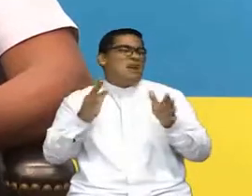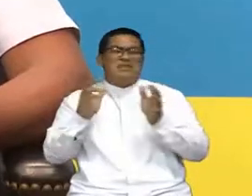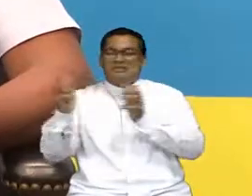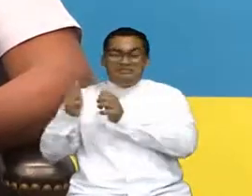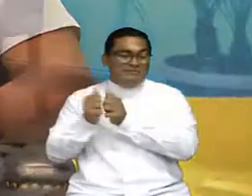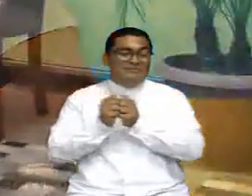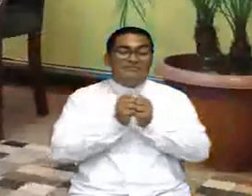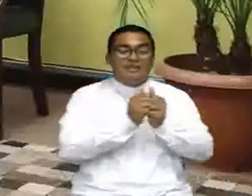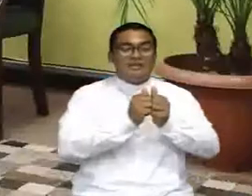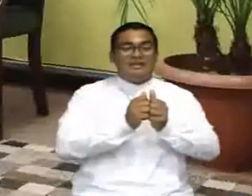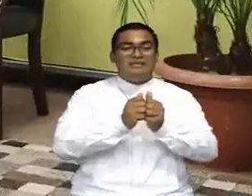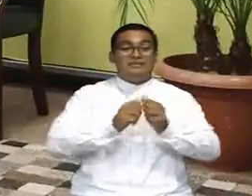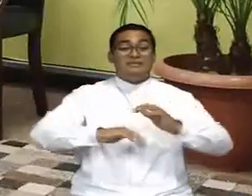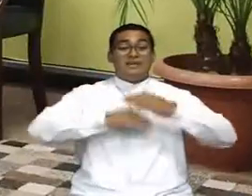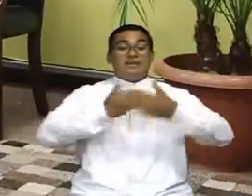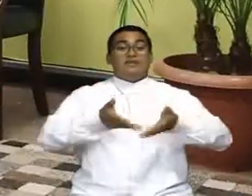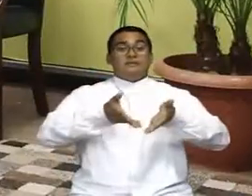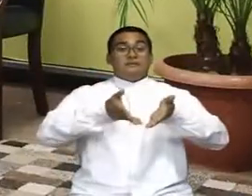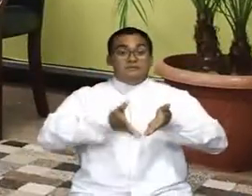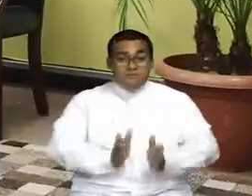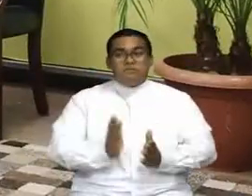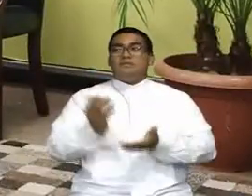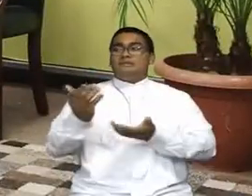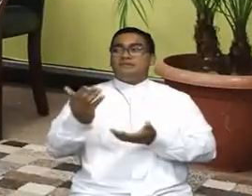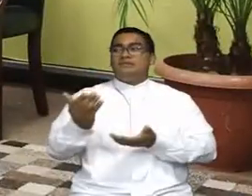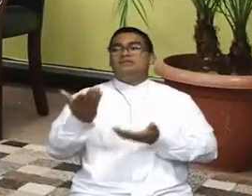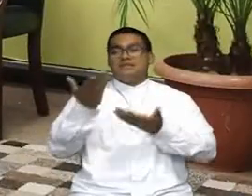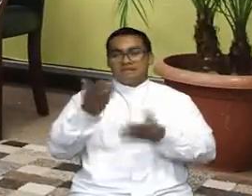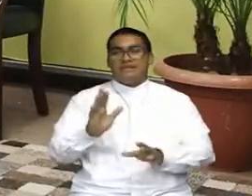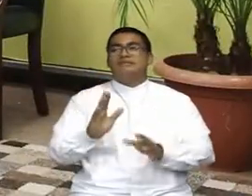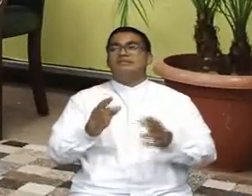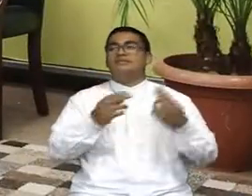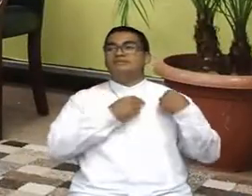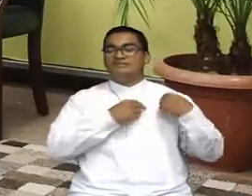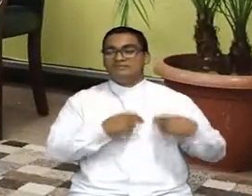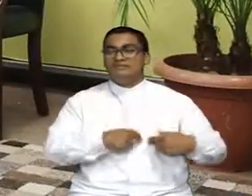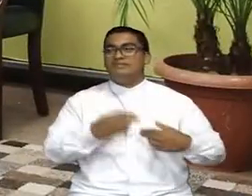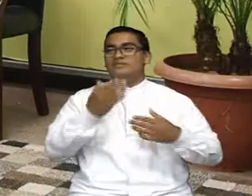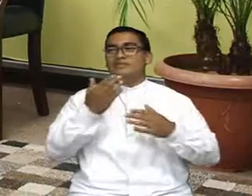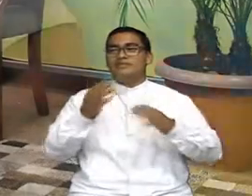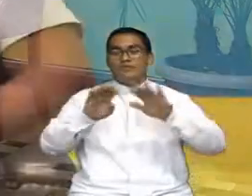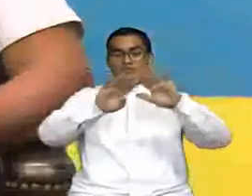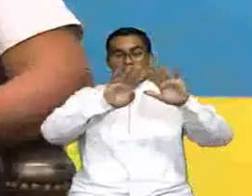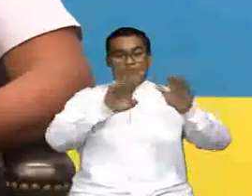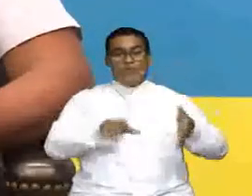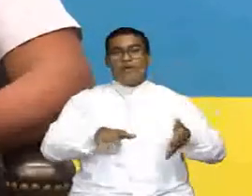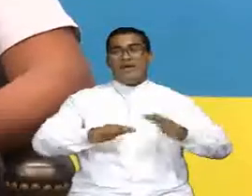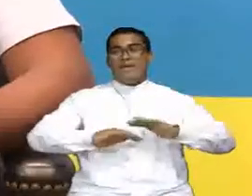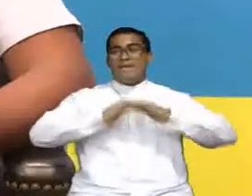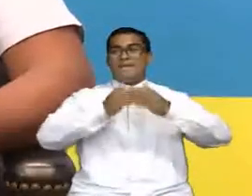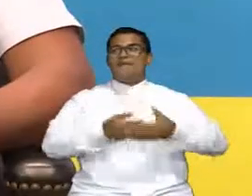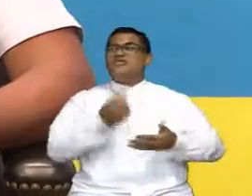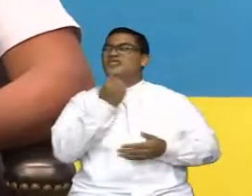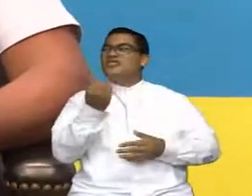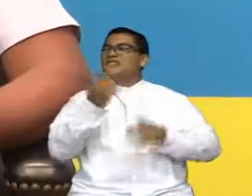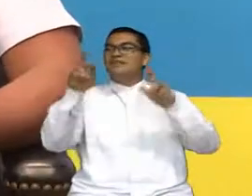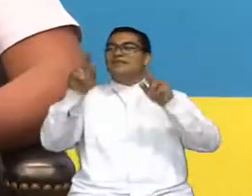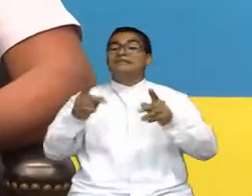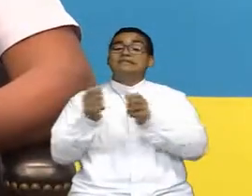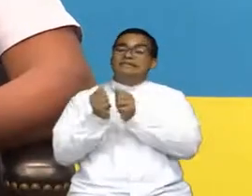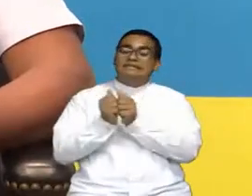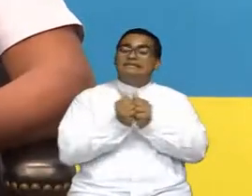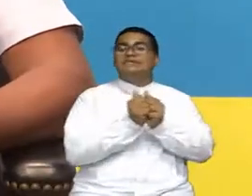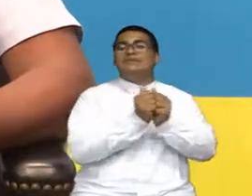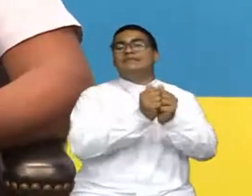tío, del marido o del compañero. En este caso, la mujer que está embarazada elige quién la va a